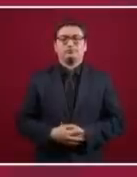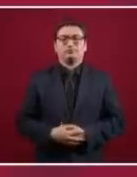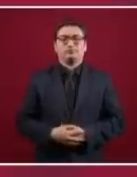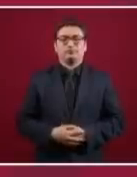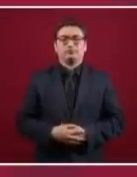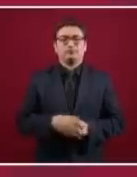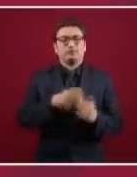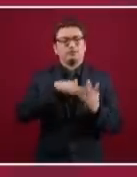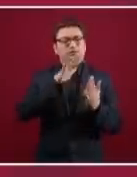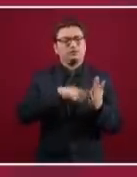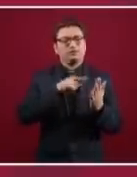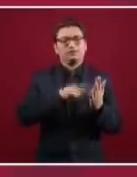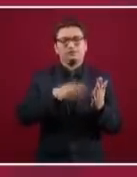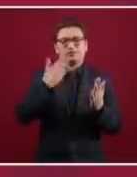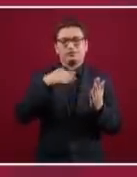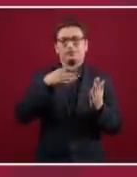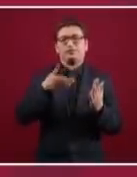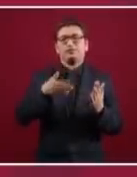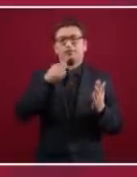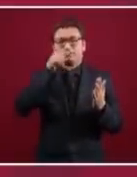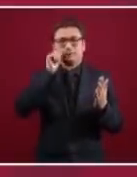un texto de juárez